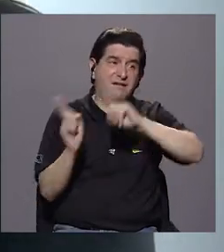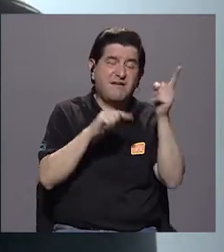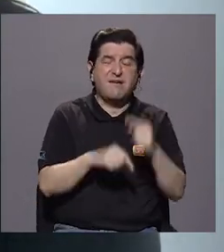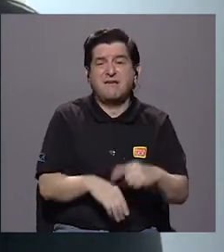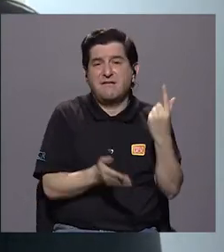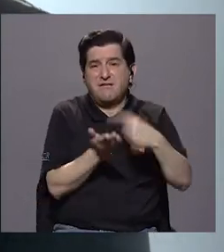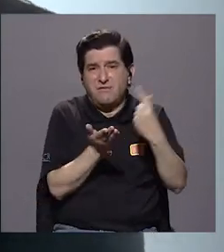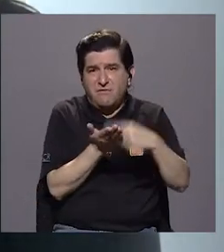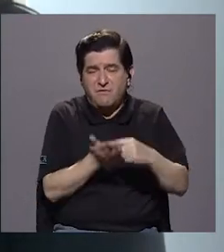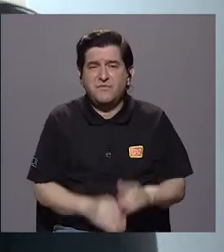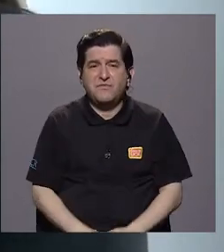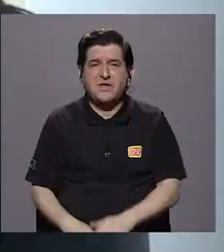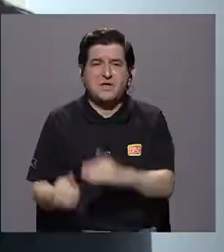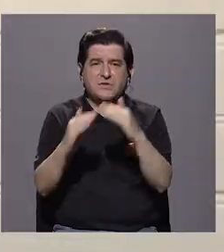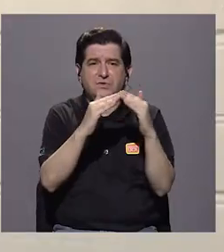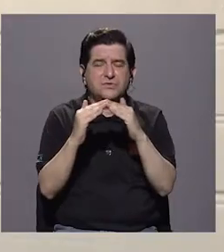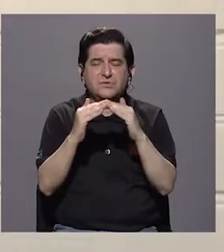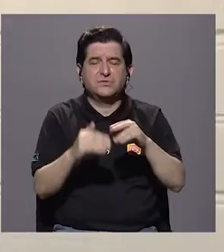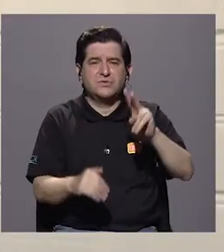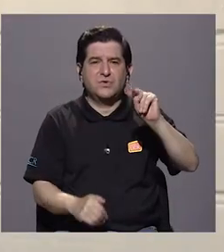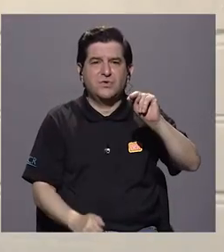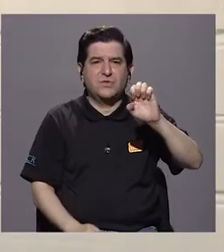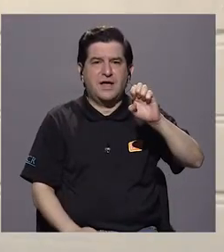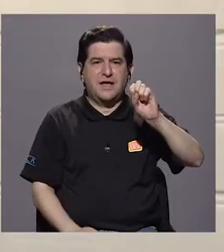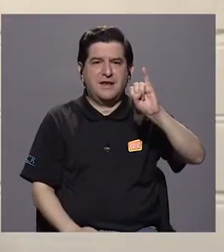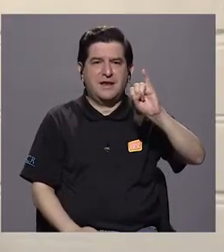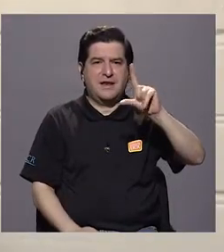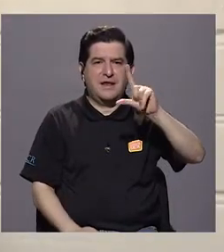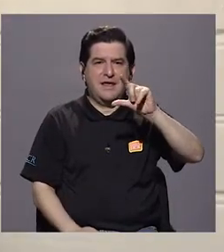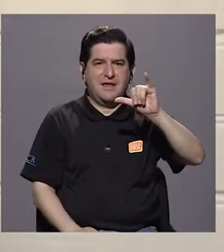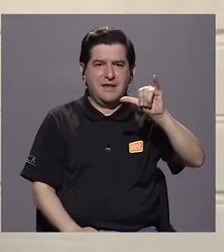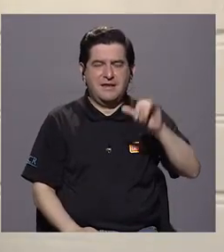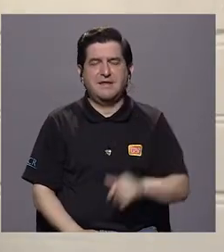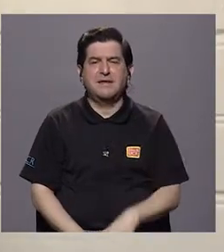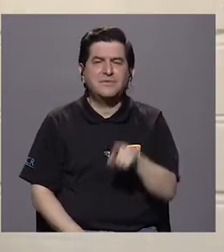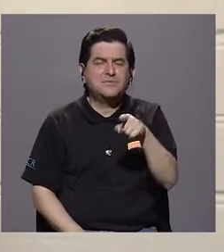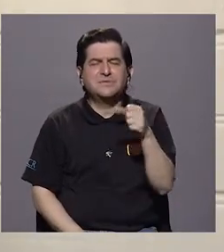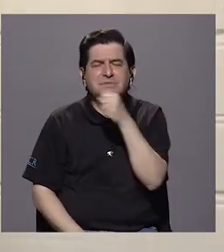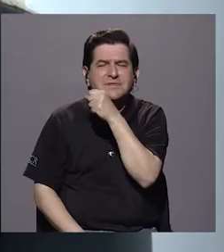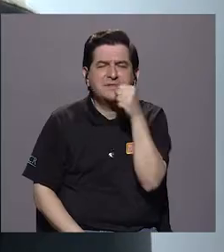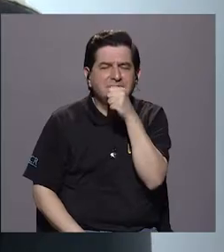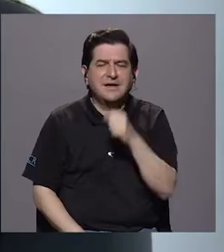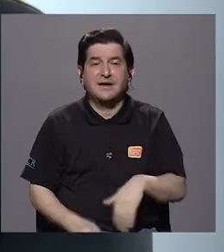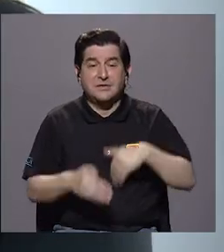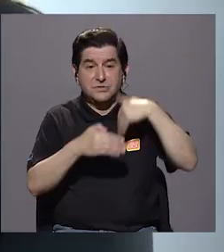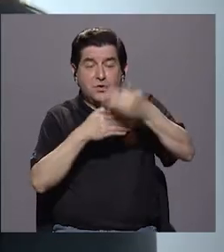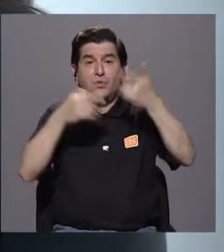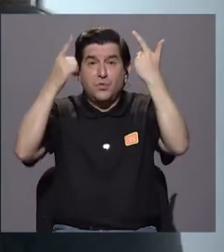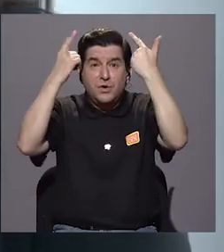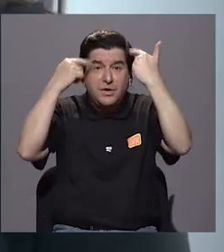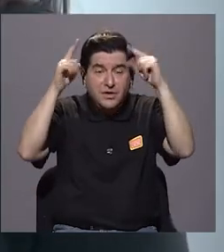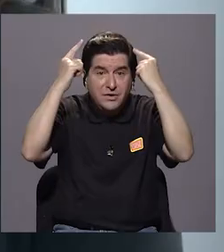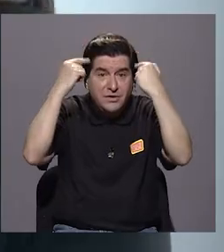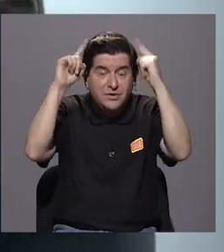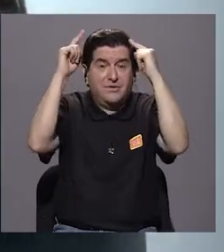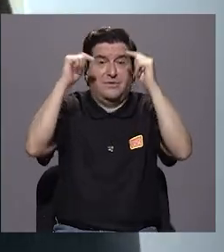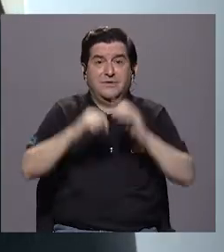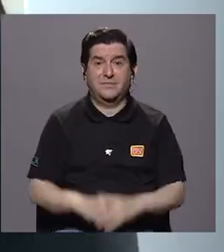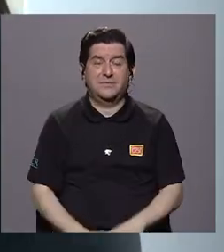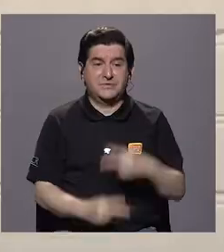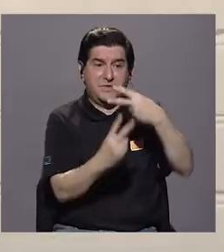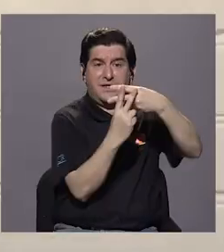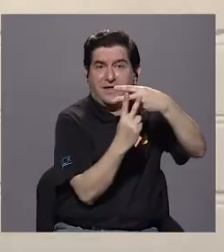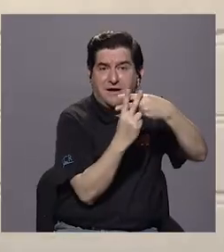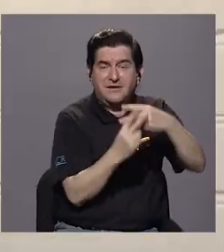Neily, Pérez Celedón, San José, ¿para dónde? Usted iba coreando esa canción famosa que luego se convirtió en todo un hashtag en redes sociales.